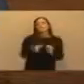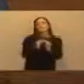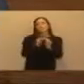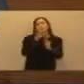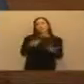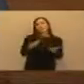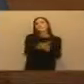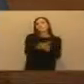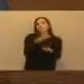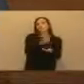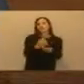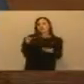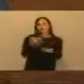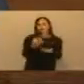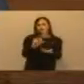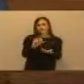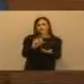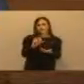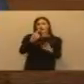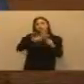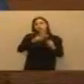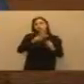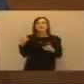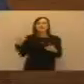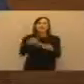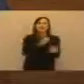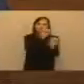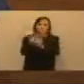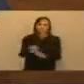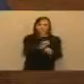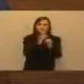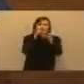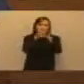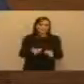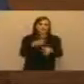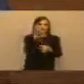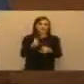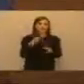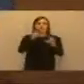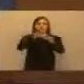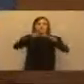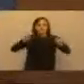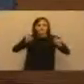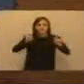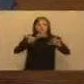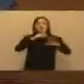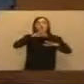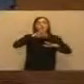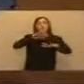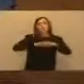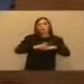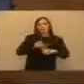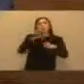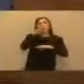es lo que hemos defendido en tantas ocasiones, que la empresa General Dynamics cumpla con las obligaciones asumidas